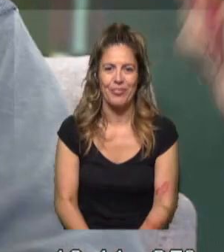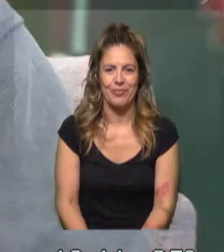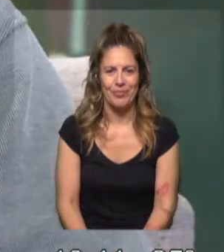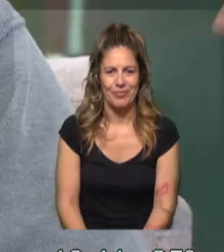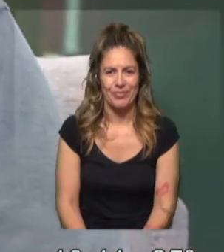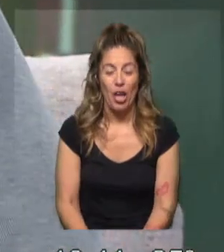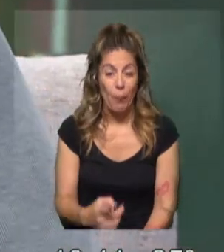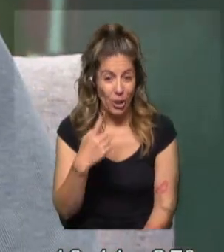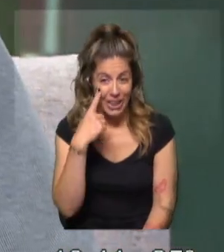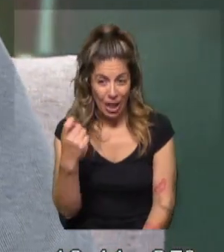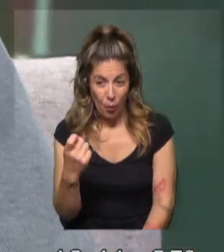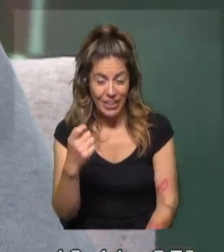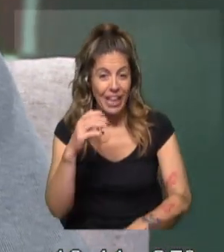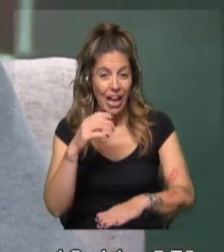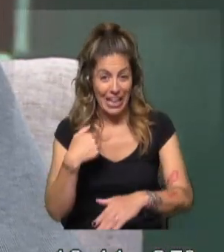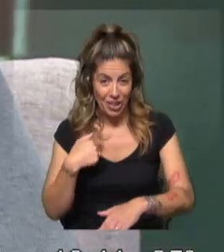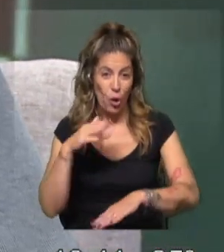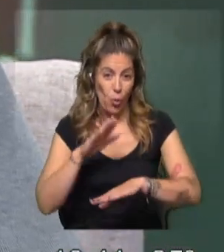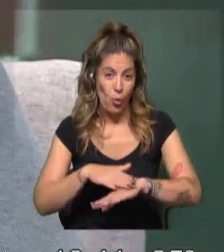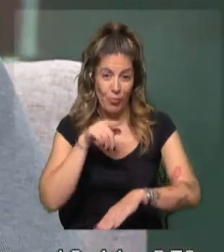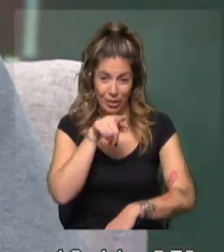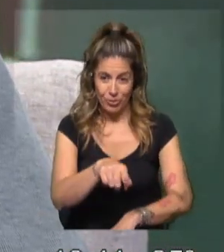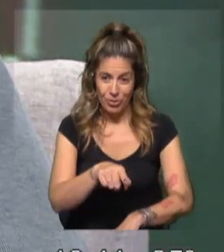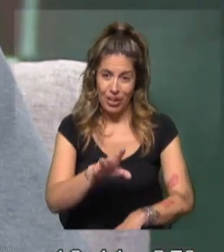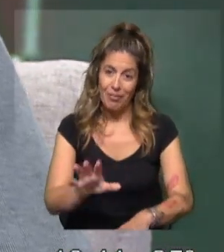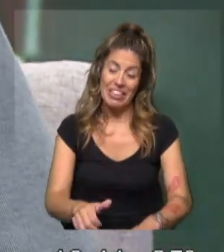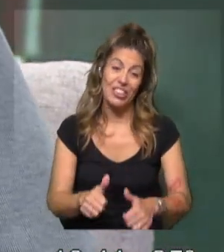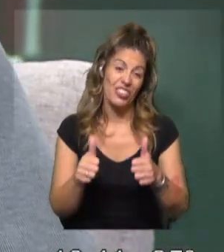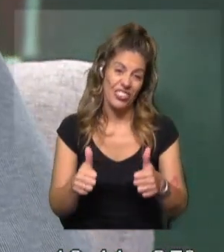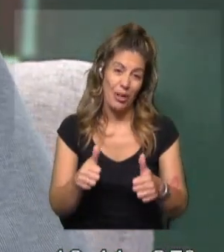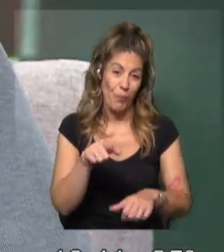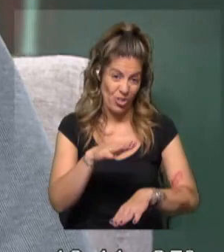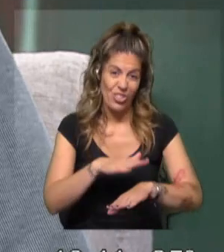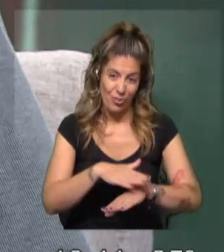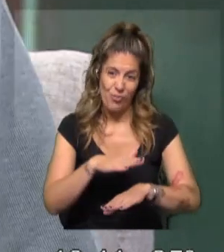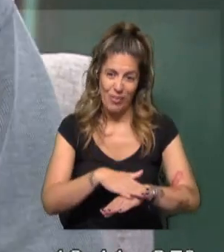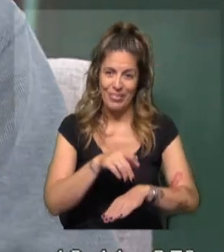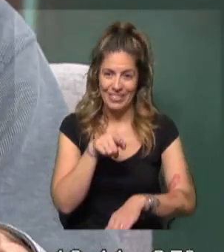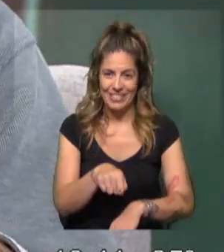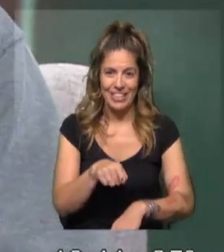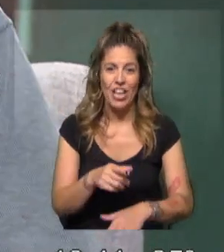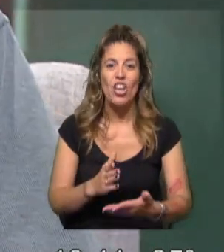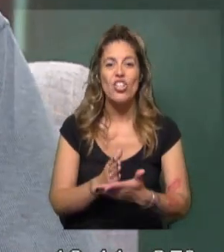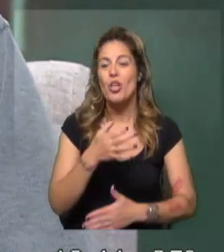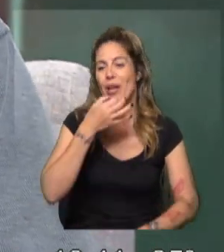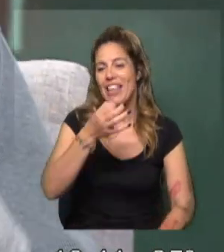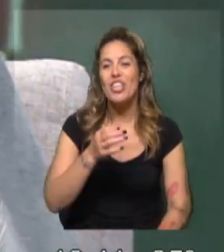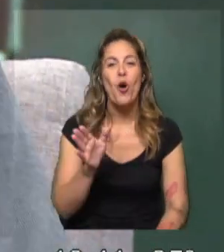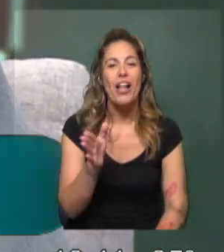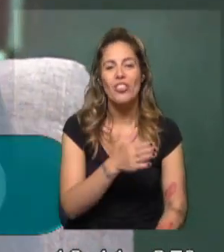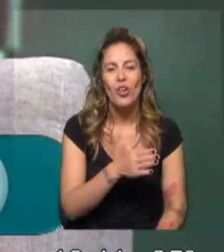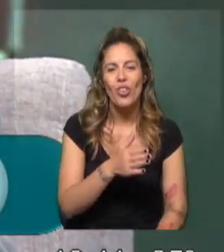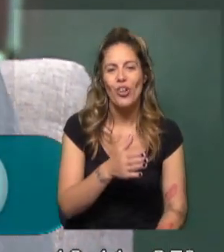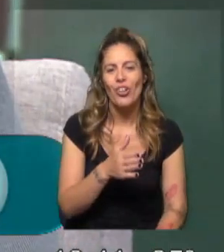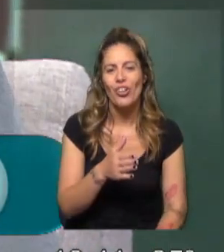¿Vos te das cuenta que todo esto es culpa tuya, no? ¿Habrá salido sí. bien la cosa o...? ¿Vos sos el culpable? Yo siempre les digo a todos, ¿viste? Cuando... Yo